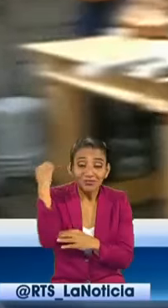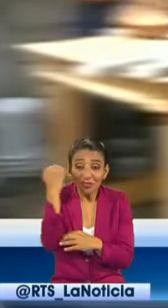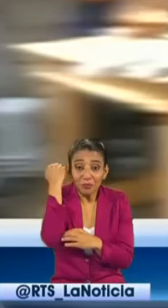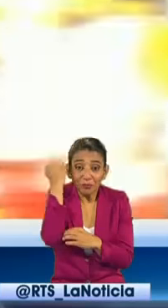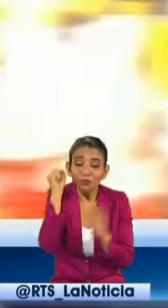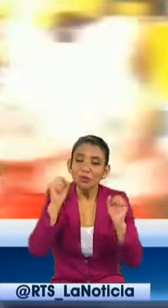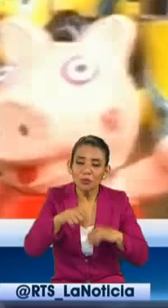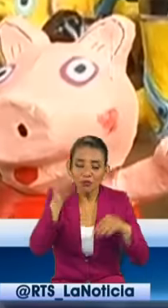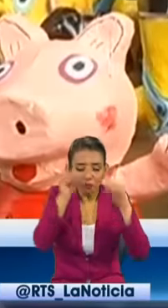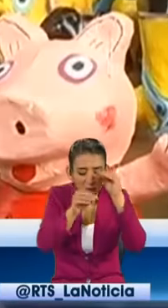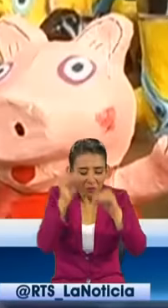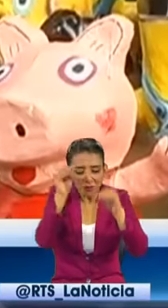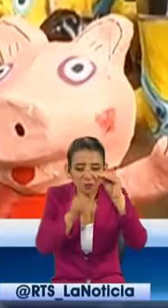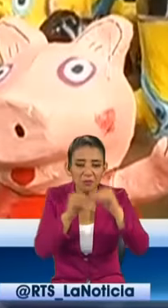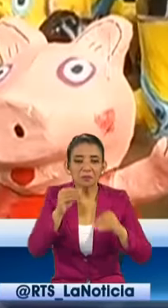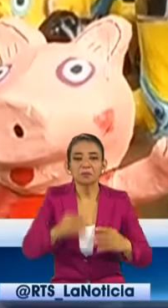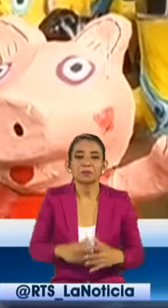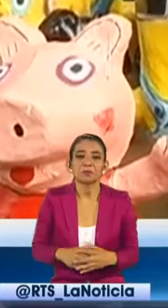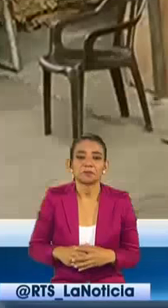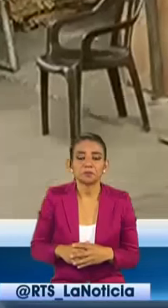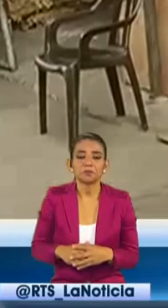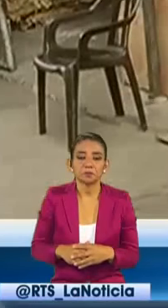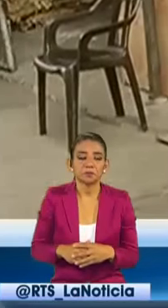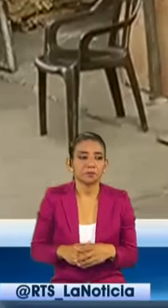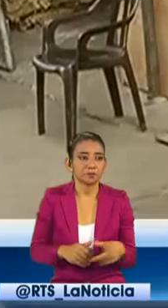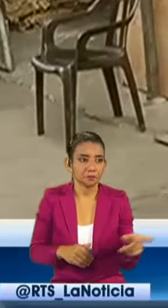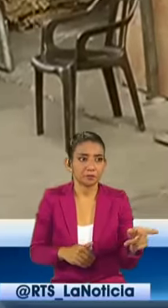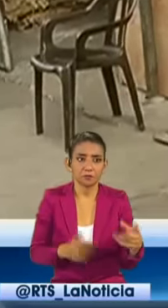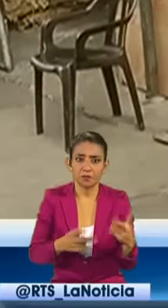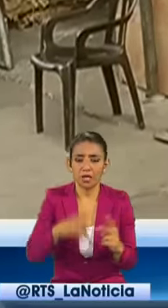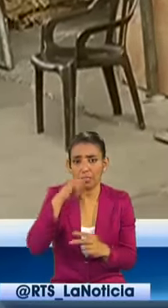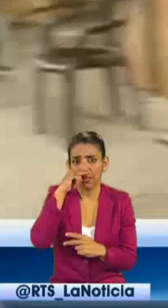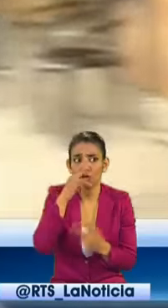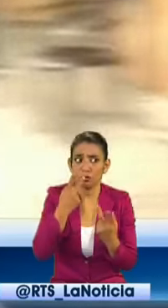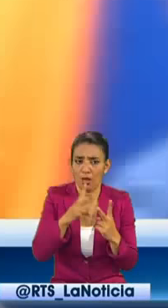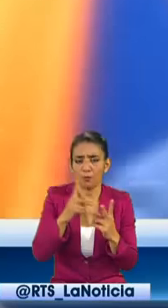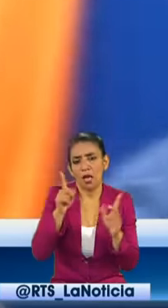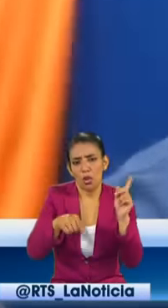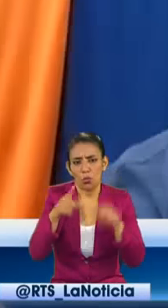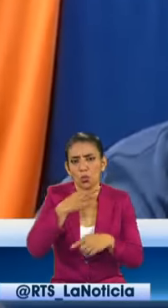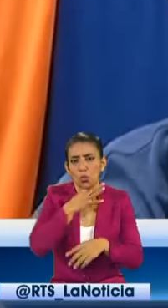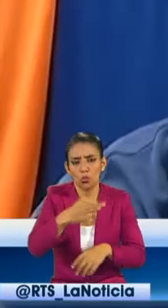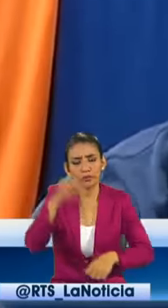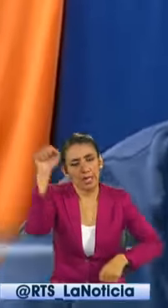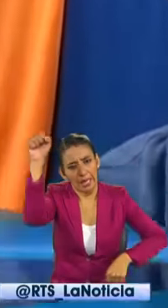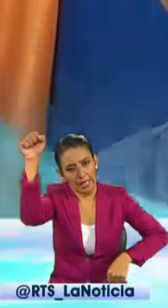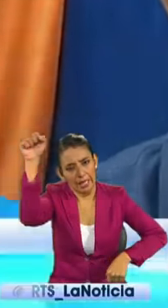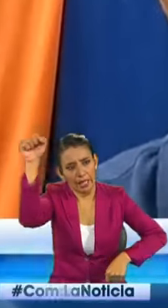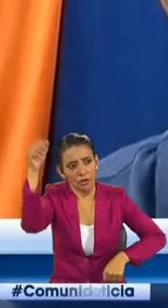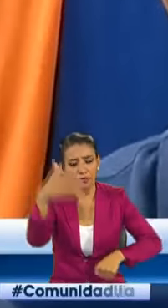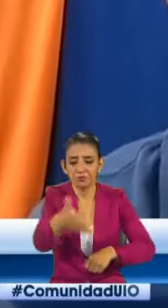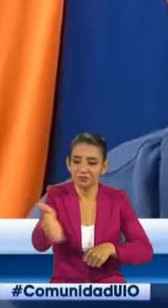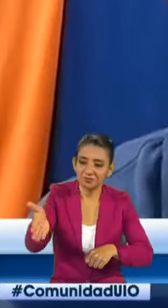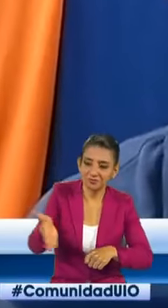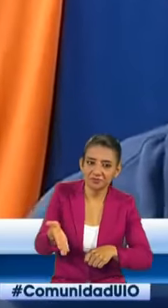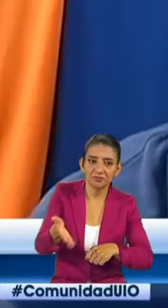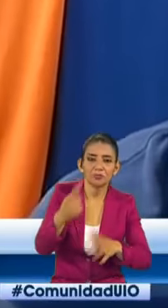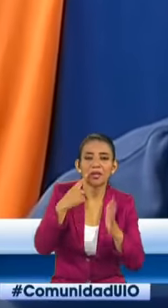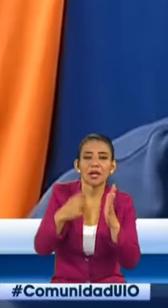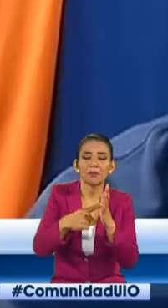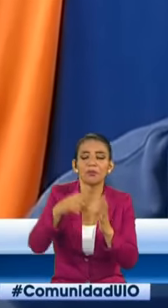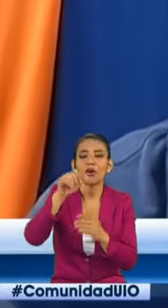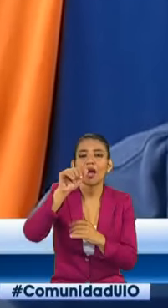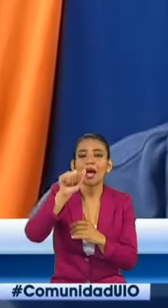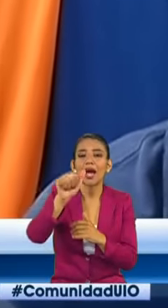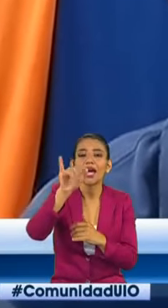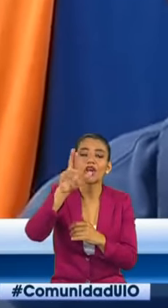de moda. También se los ha equipado a los niños, se los ha pintado como superhéroes. En la esquina los tenemos como superhéroes, como Iron Man,